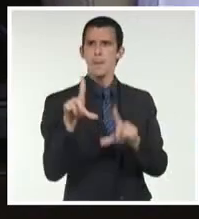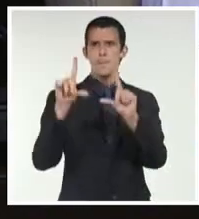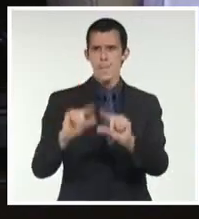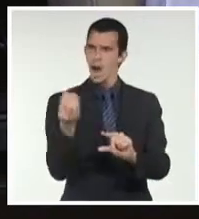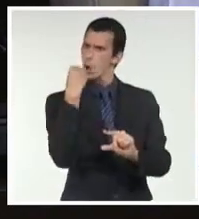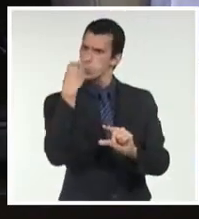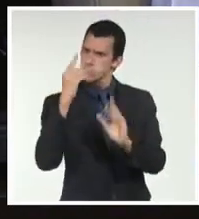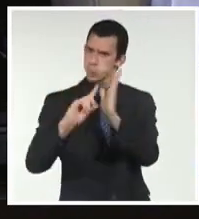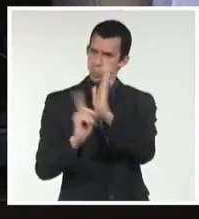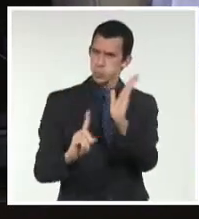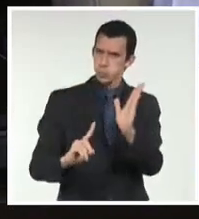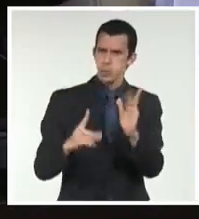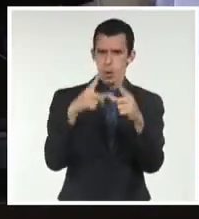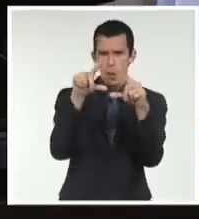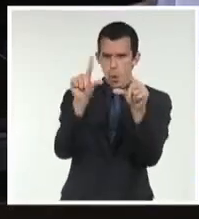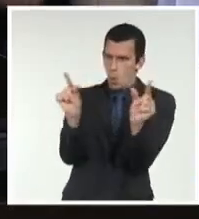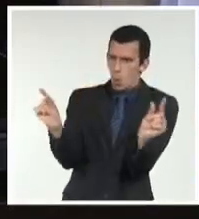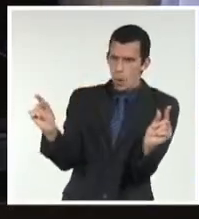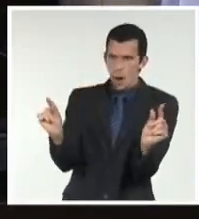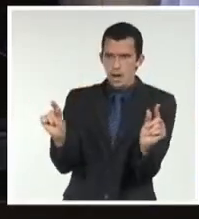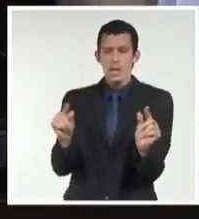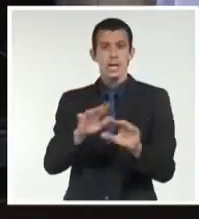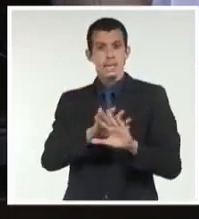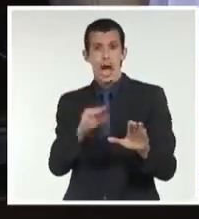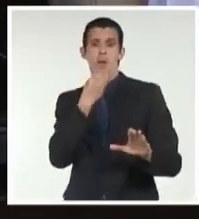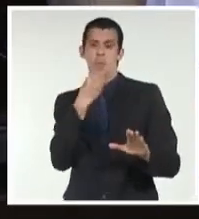más capacidad para con lo que tenemos